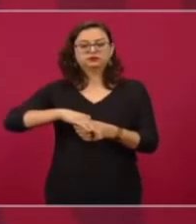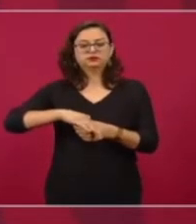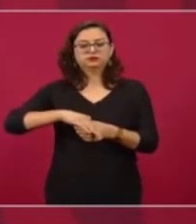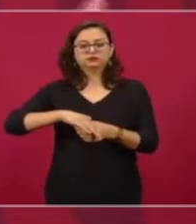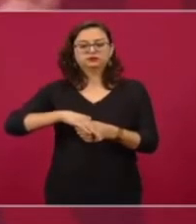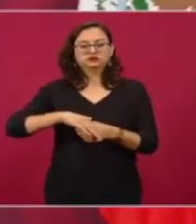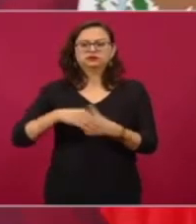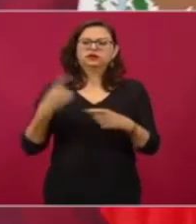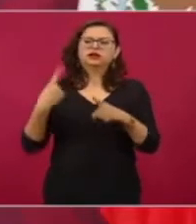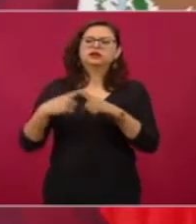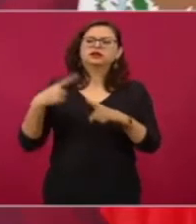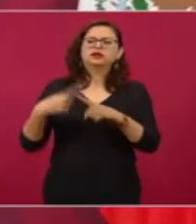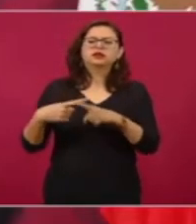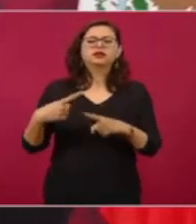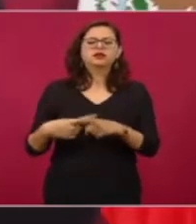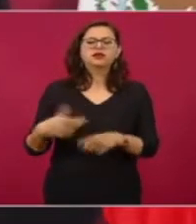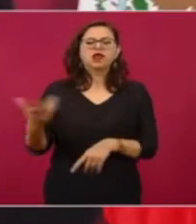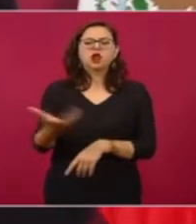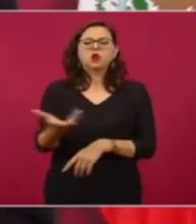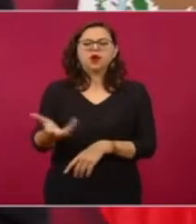revisar eso